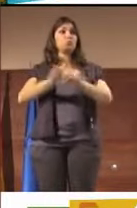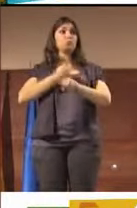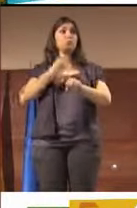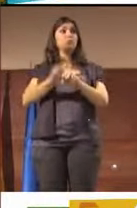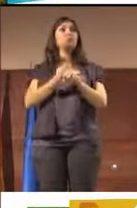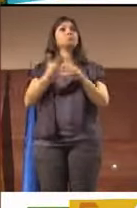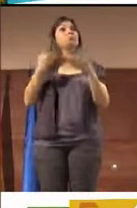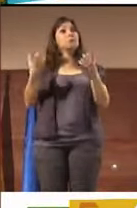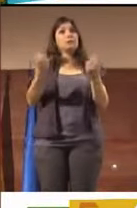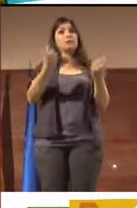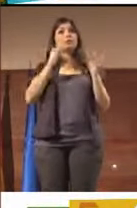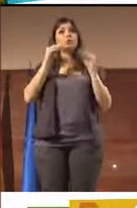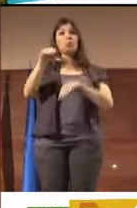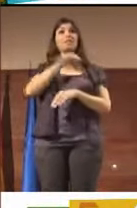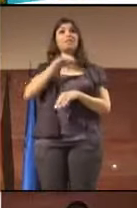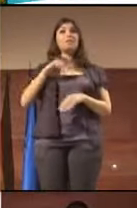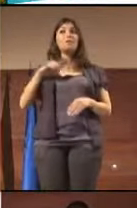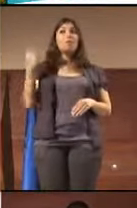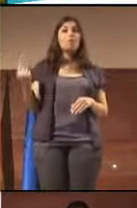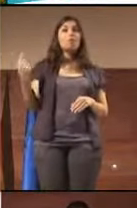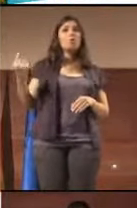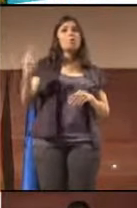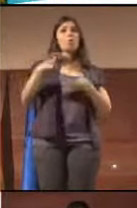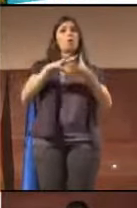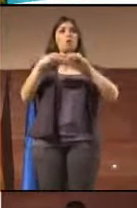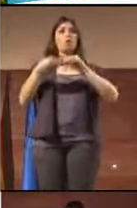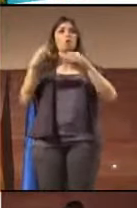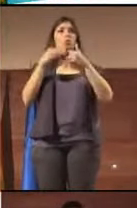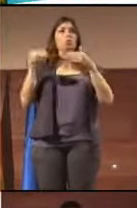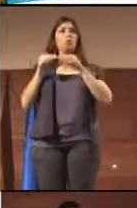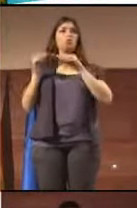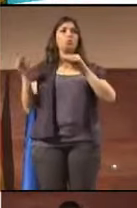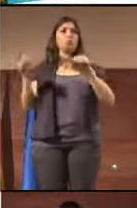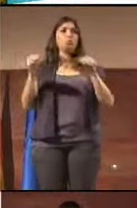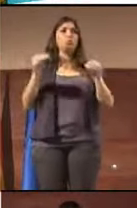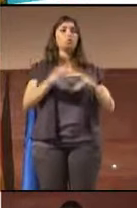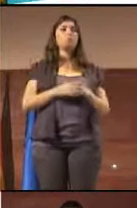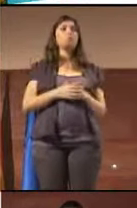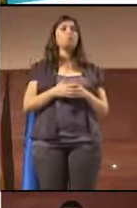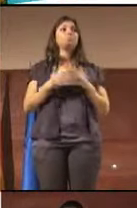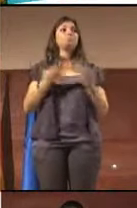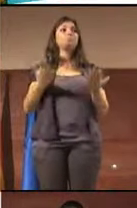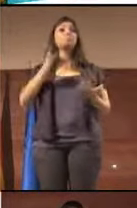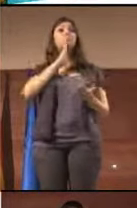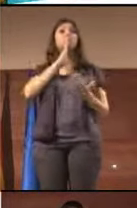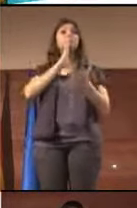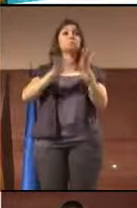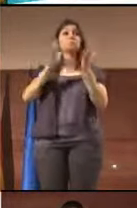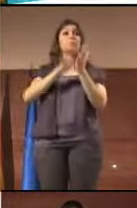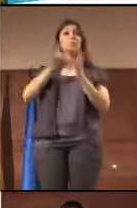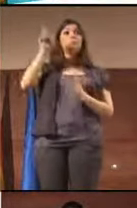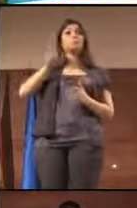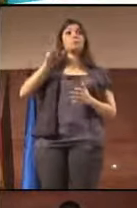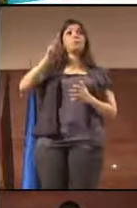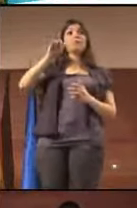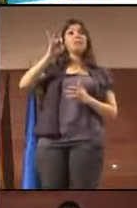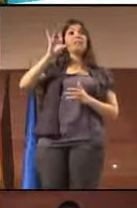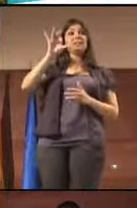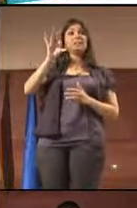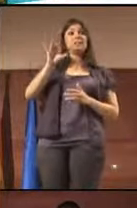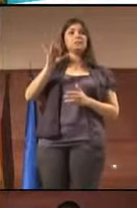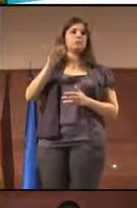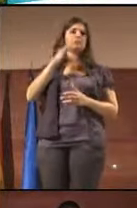ello las necesidades individuales de cada usuario. Esto, pues como ha explicado antes Reyes, es